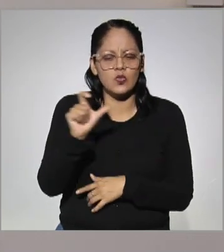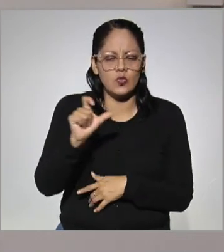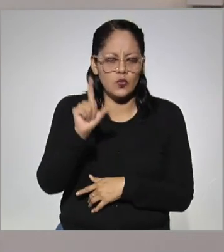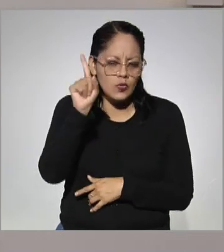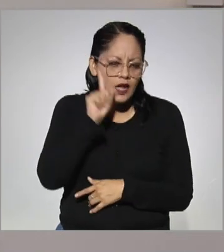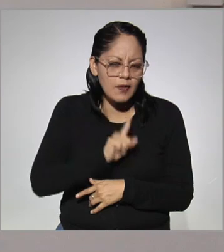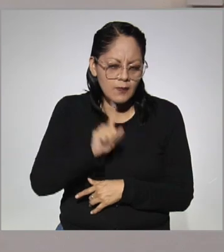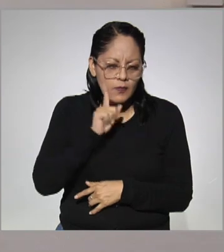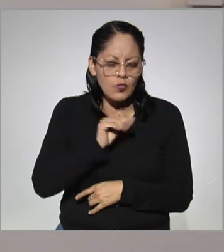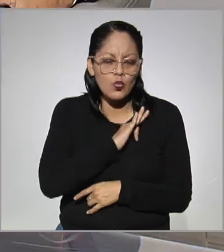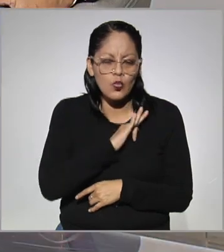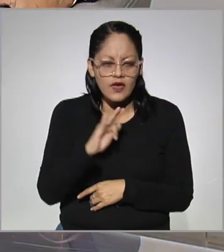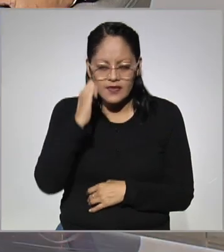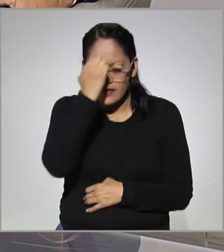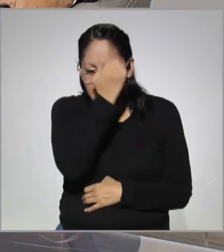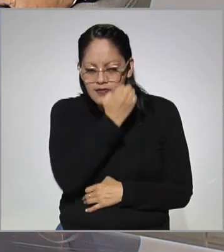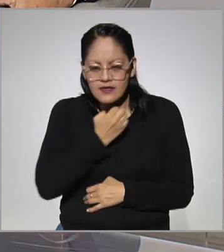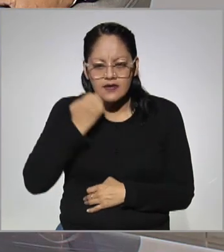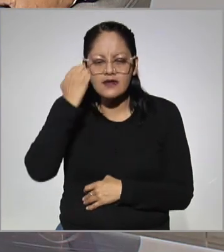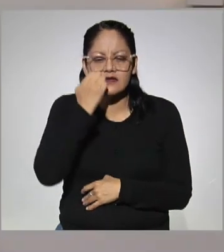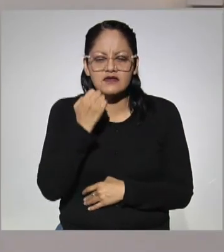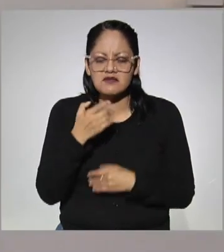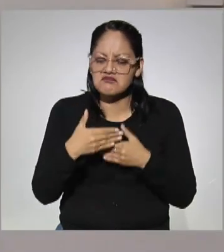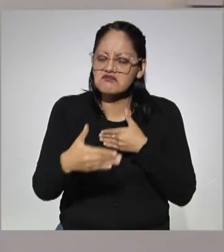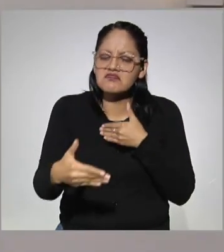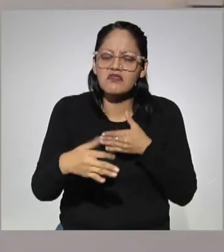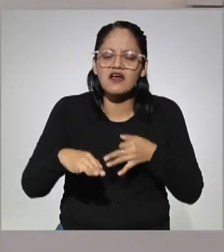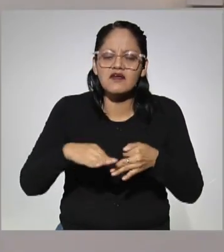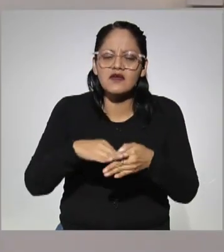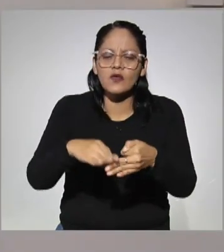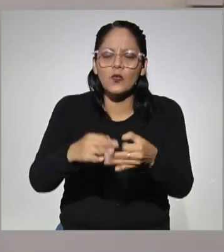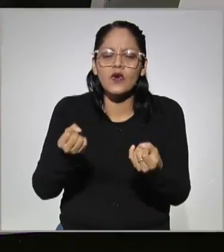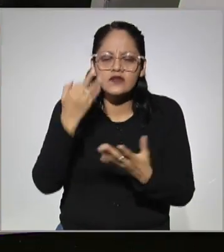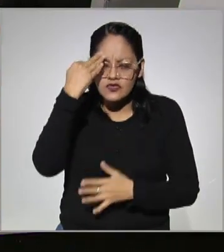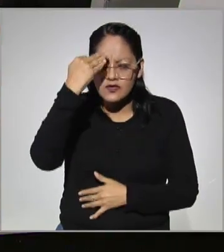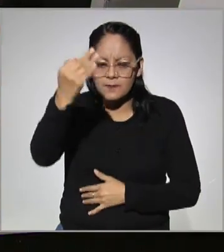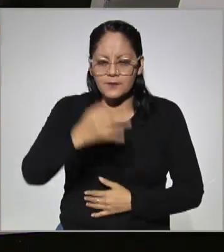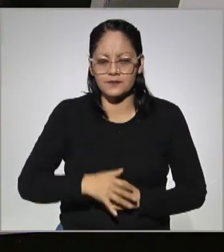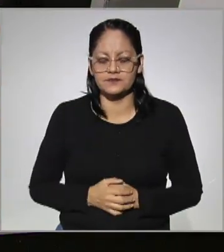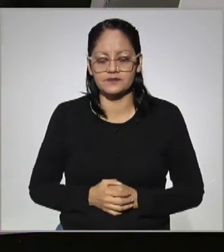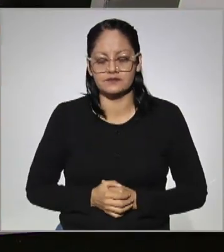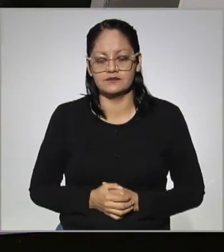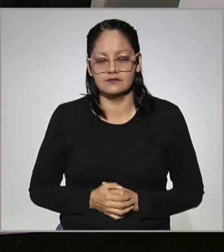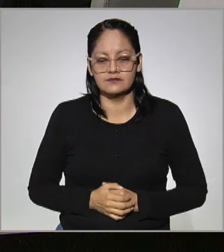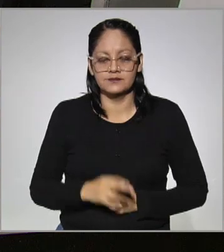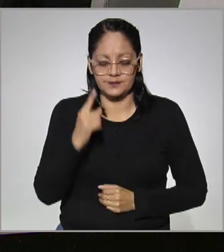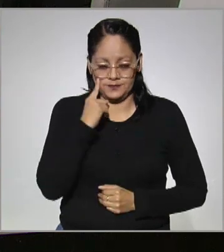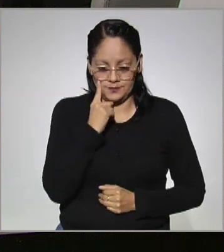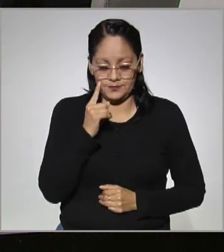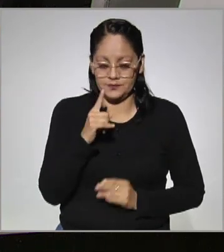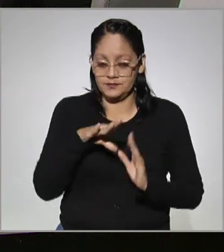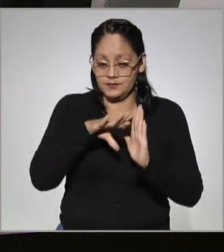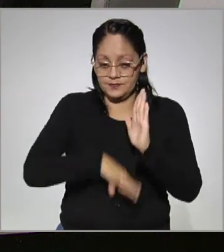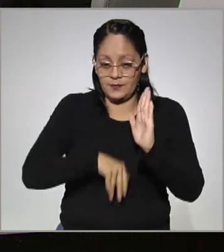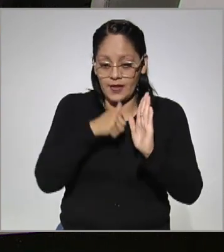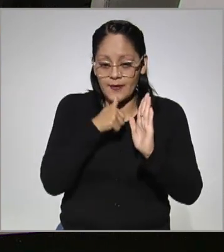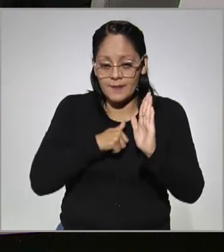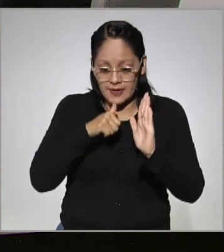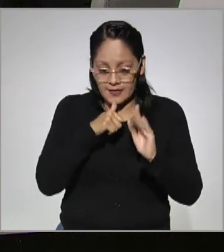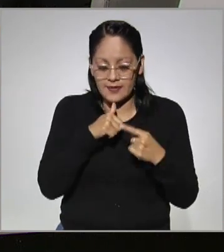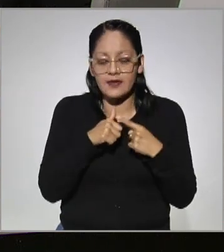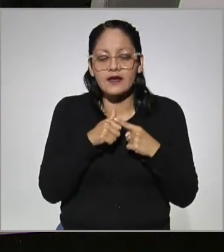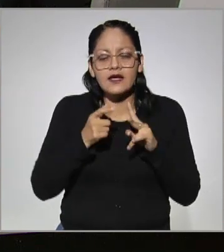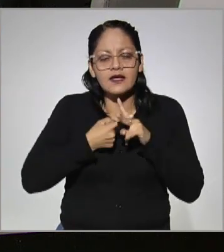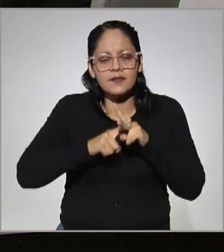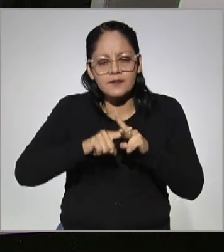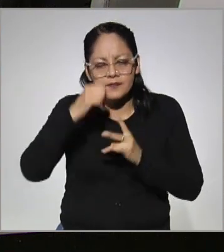puede hacer este examen y cada cuánto se debe hacer. Bueno, la citología vaginal idealmente se debe de